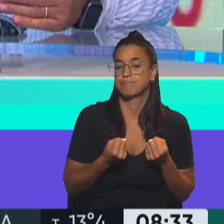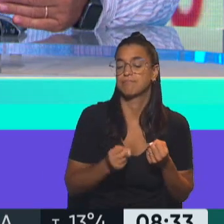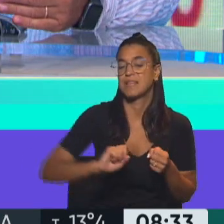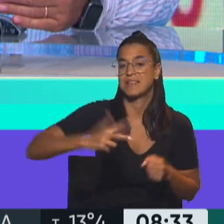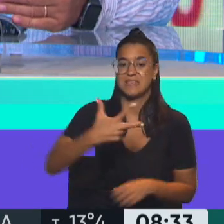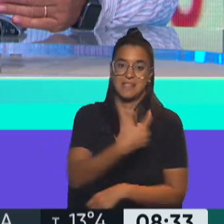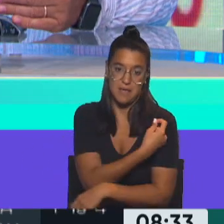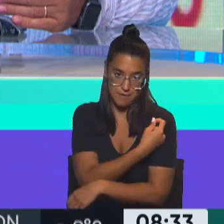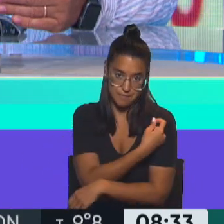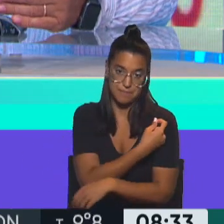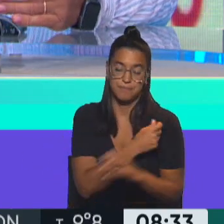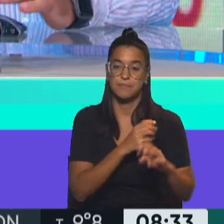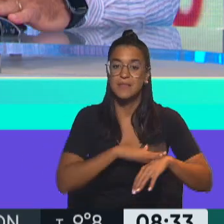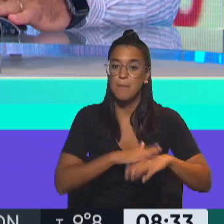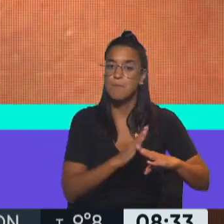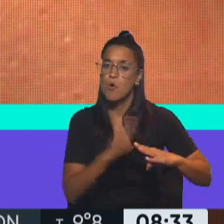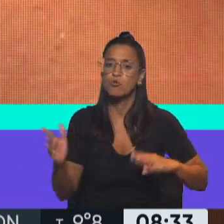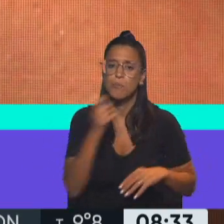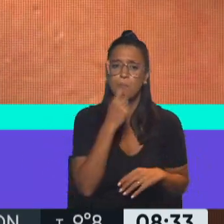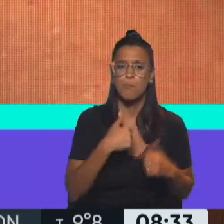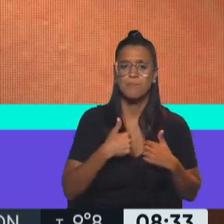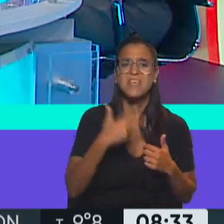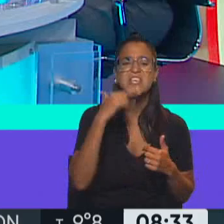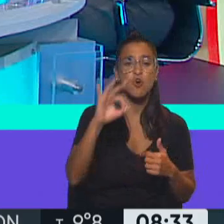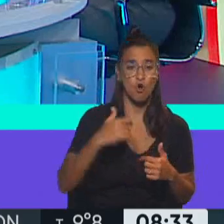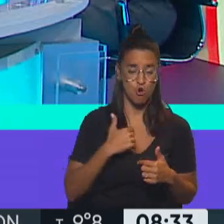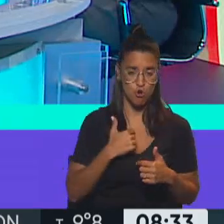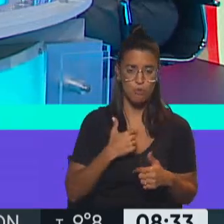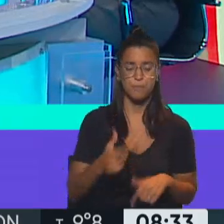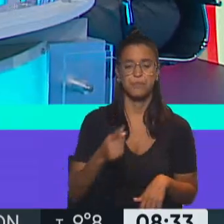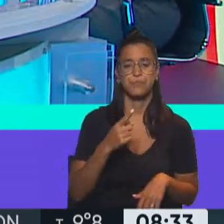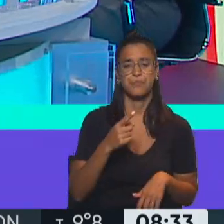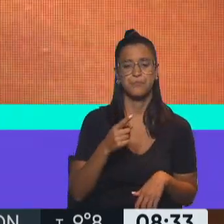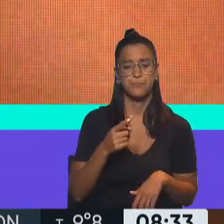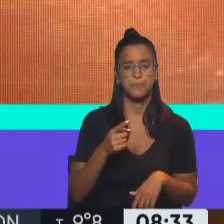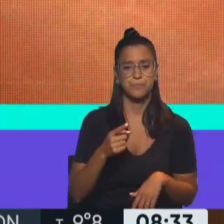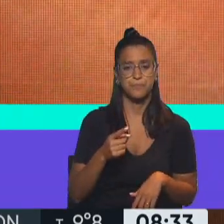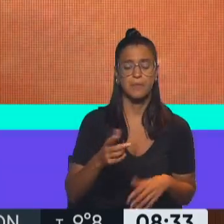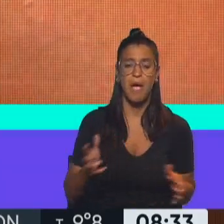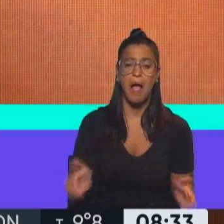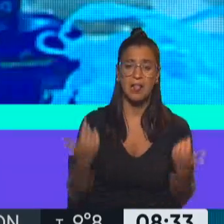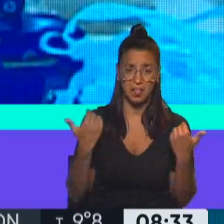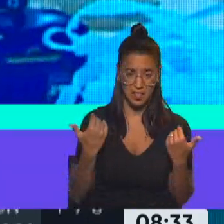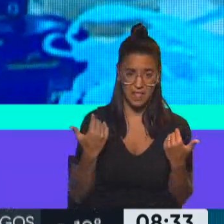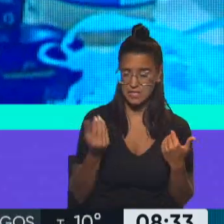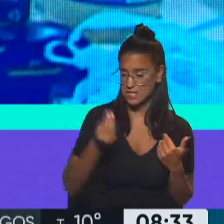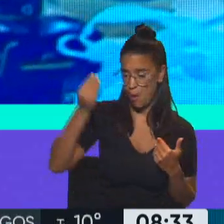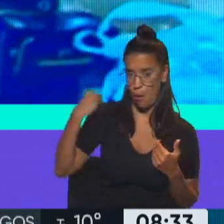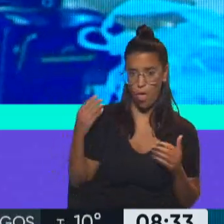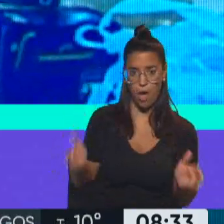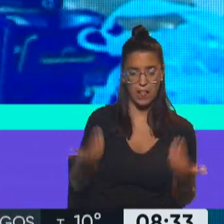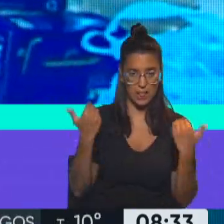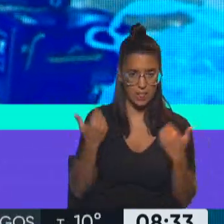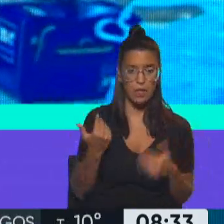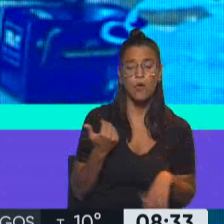tercera dosis en el tiempo. Ya, te lo digo, te doy el ejemplo de mi hijo. Recibió el alta el sábado. Sí.